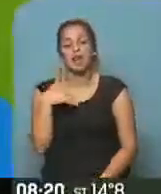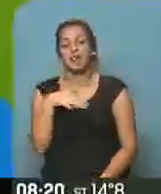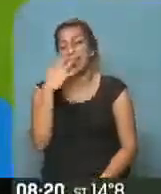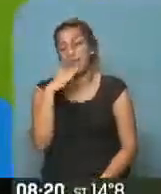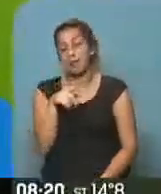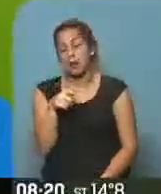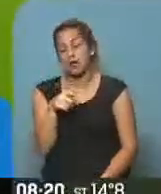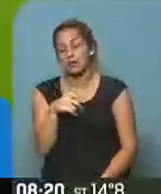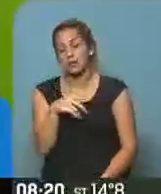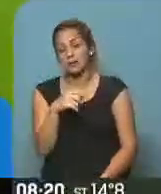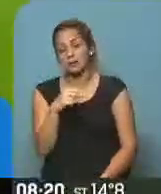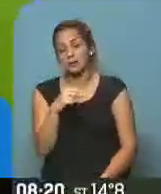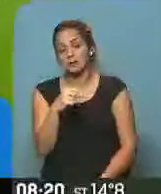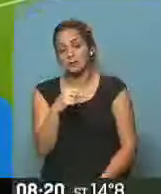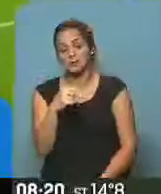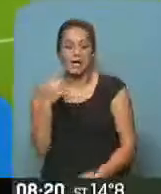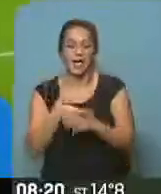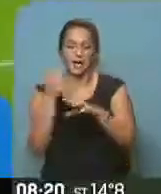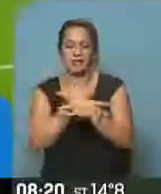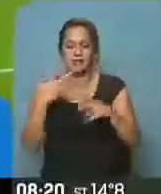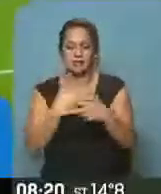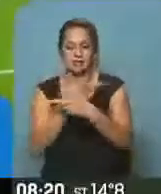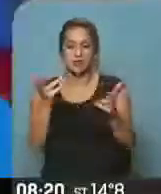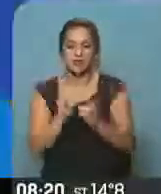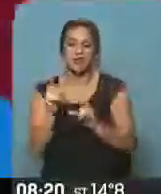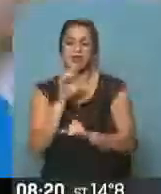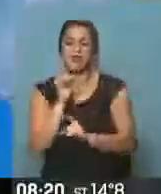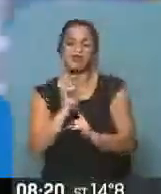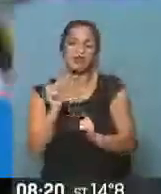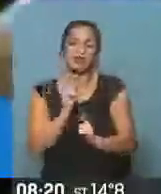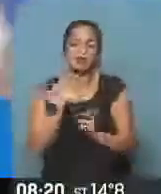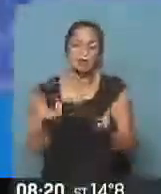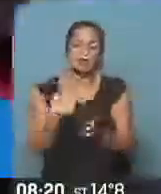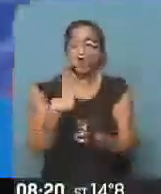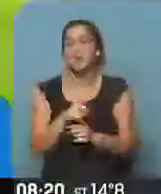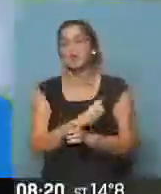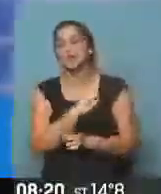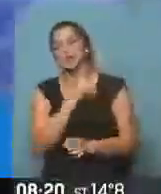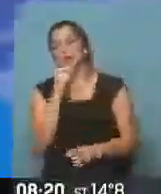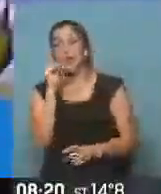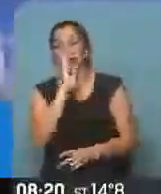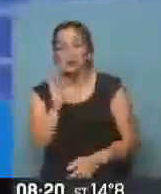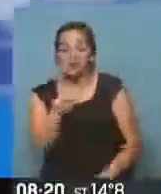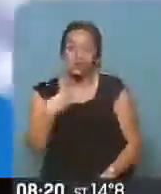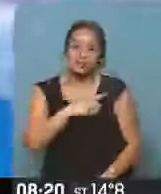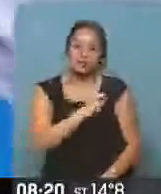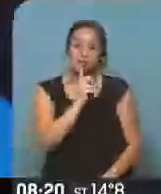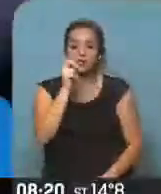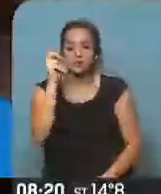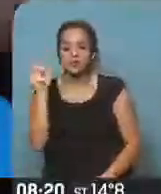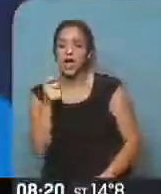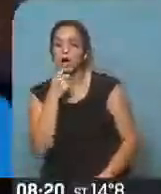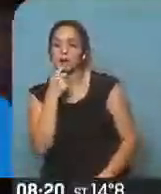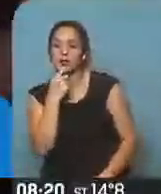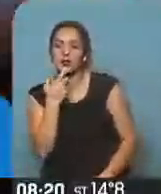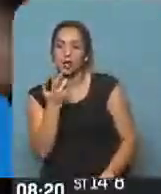trajín. Esto es lo que decíamos en la presentación, que no está tan de acuerdo Sampaoli de tener que viajar, trasladarse desde Barcelona, un amistoso que puede